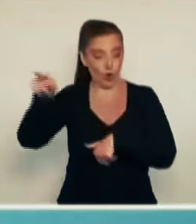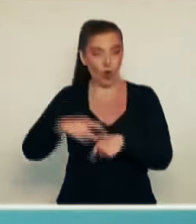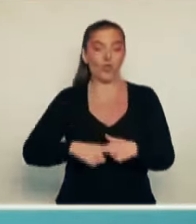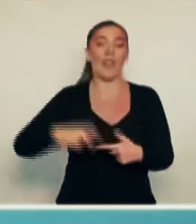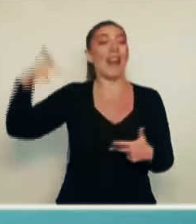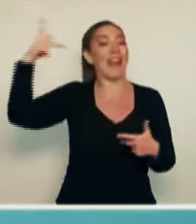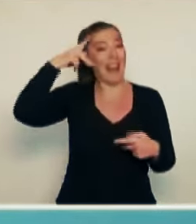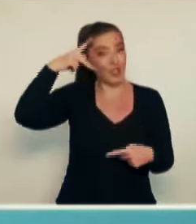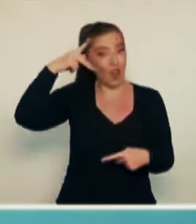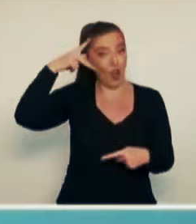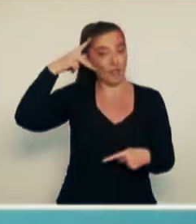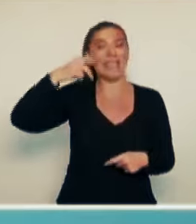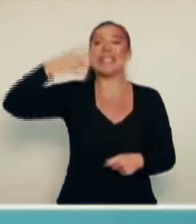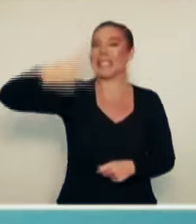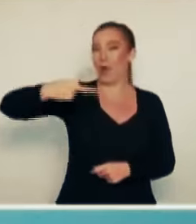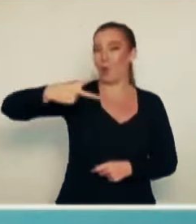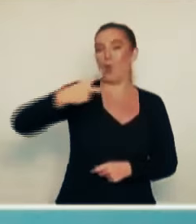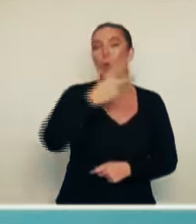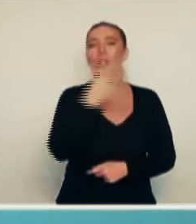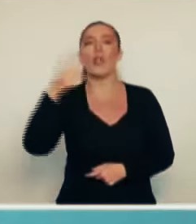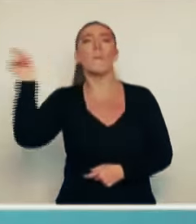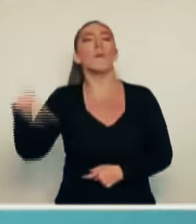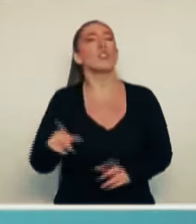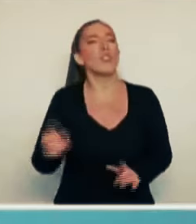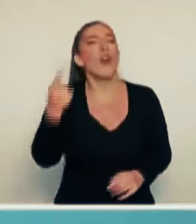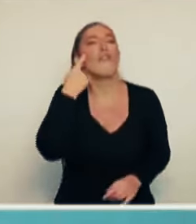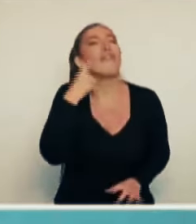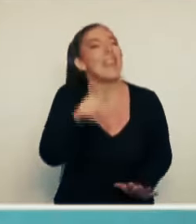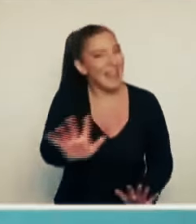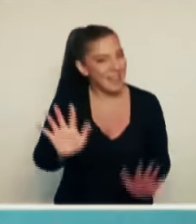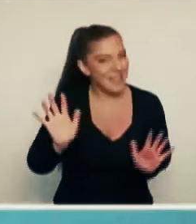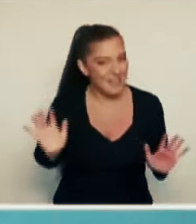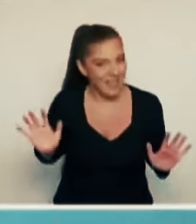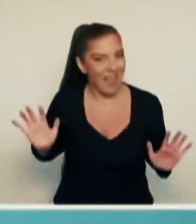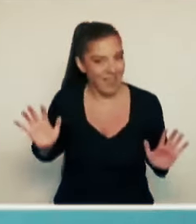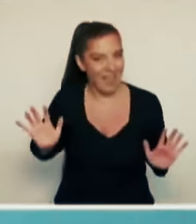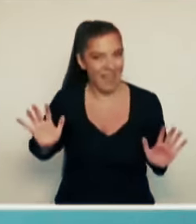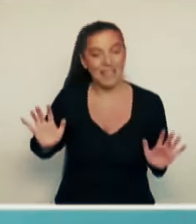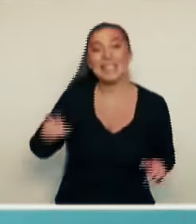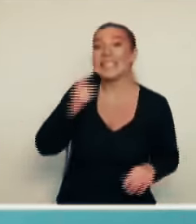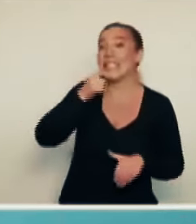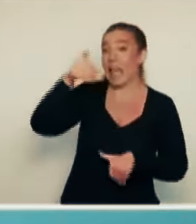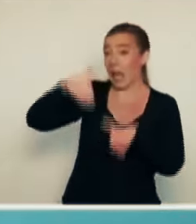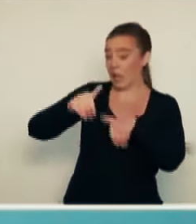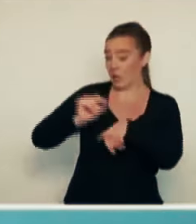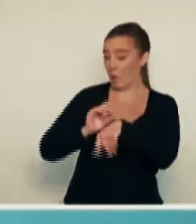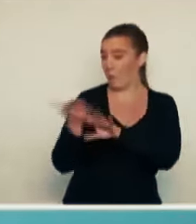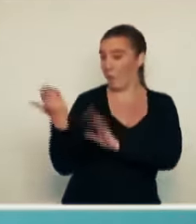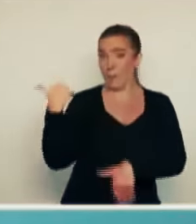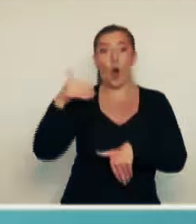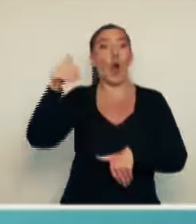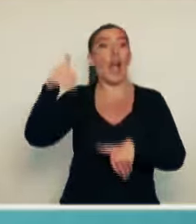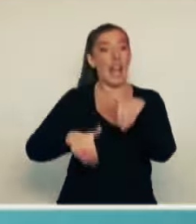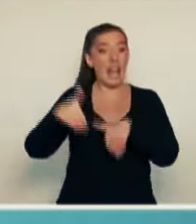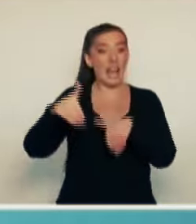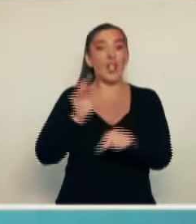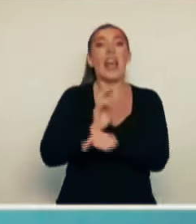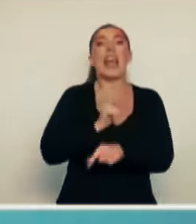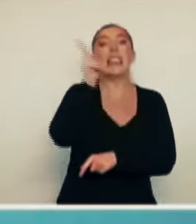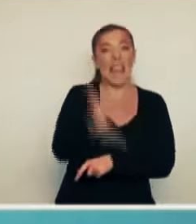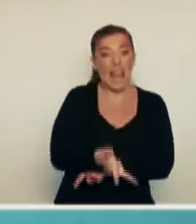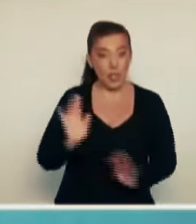Néstor segundo con el 22%. Fíjense qué cosa, si la elección esta que pasamos fue una elección de